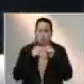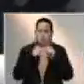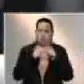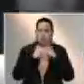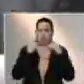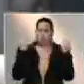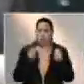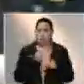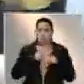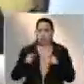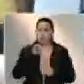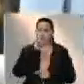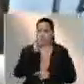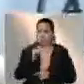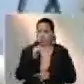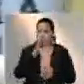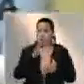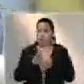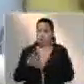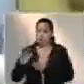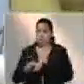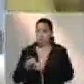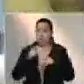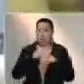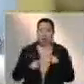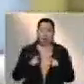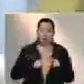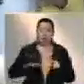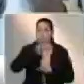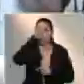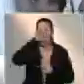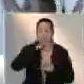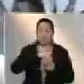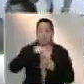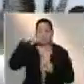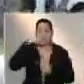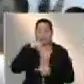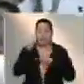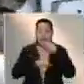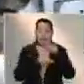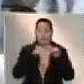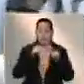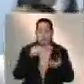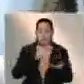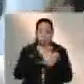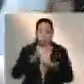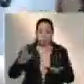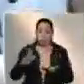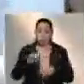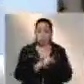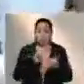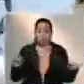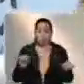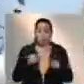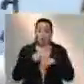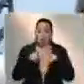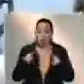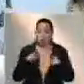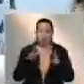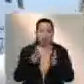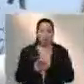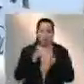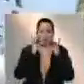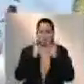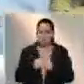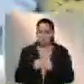tenemos información que nuestros compañeros de Terraza del Ávila lo sacaron, al jefe de recursos humanos, Eric Pino,